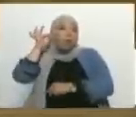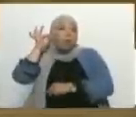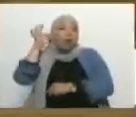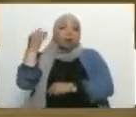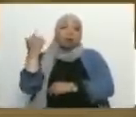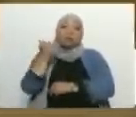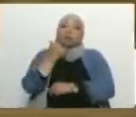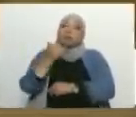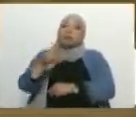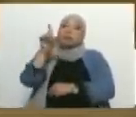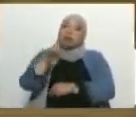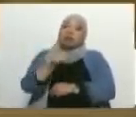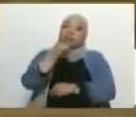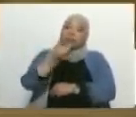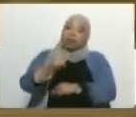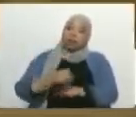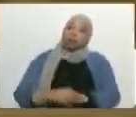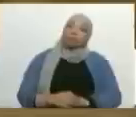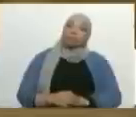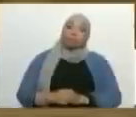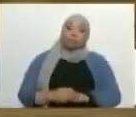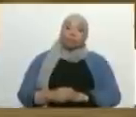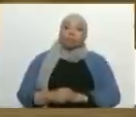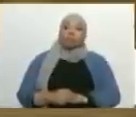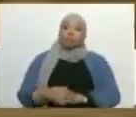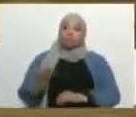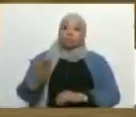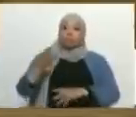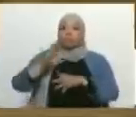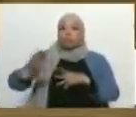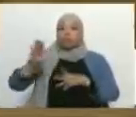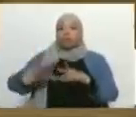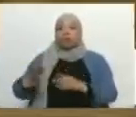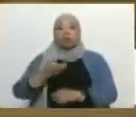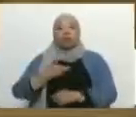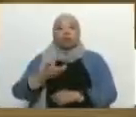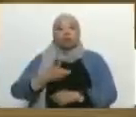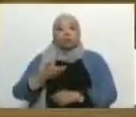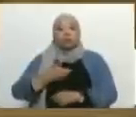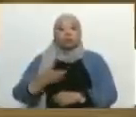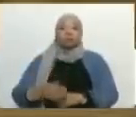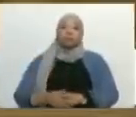Deshonra, además, su carácter de ser alcalde.